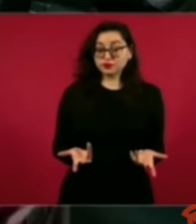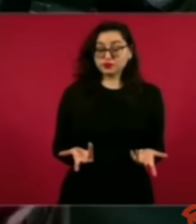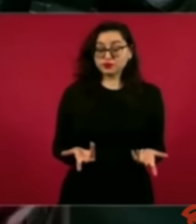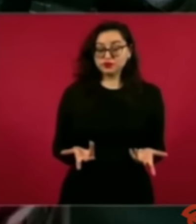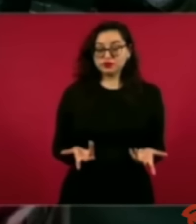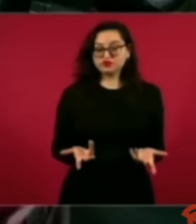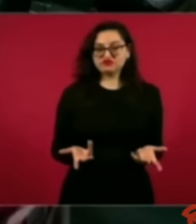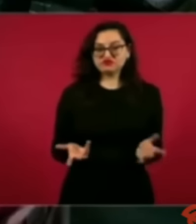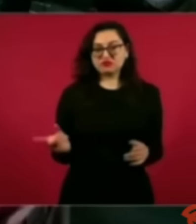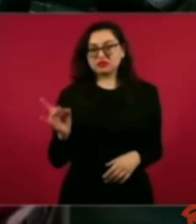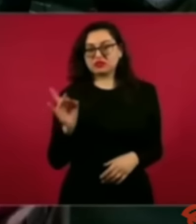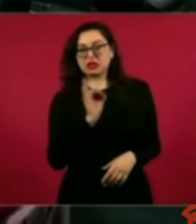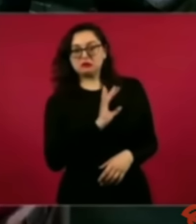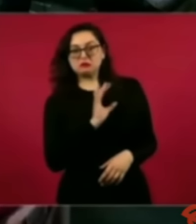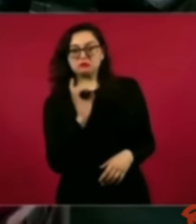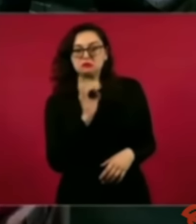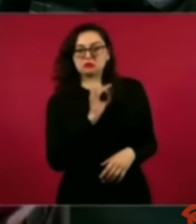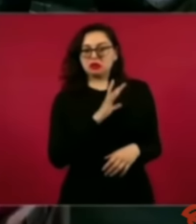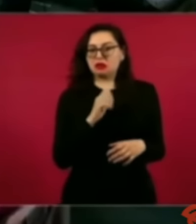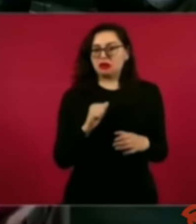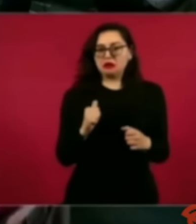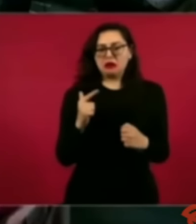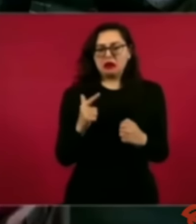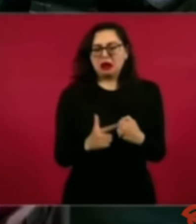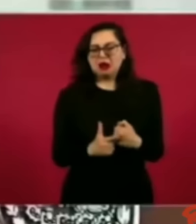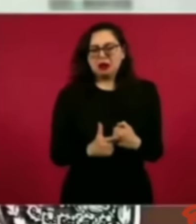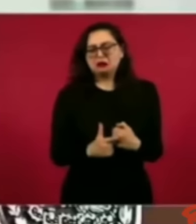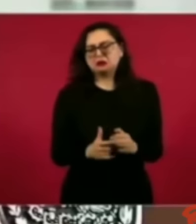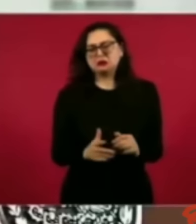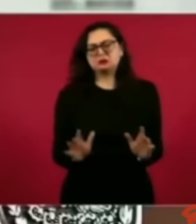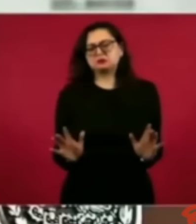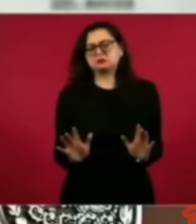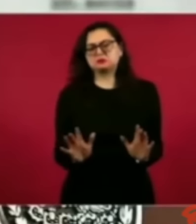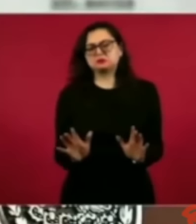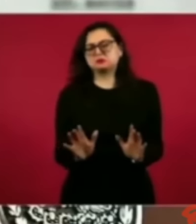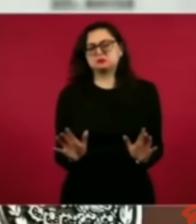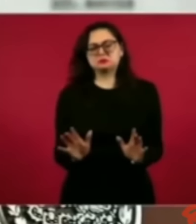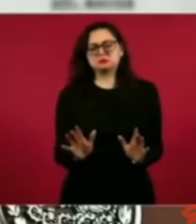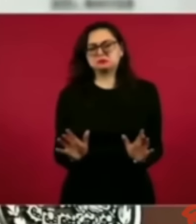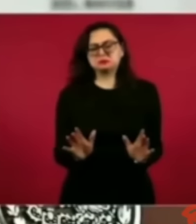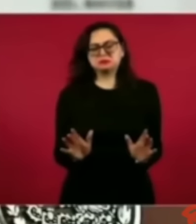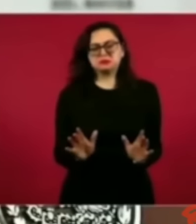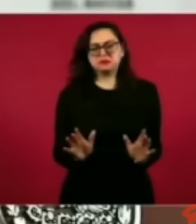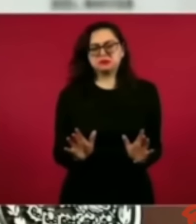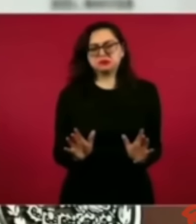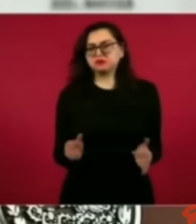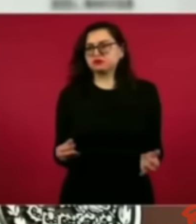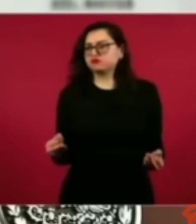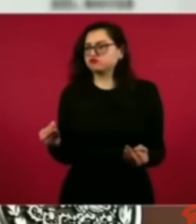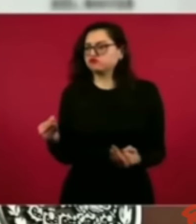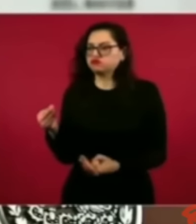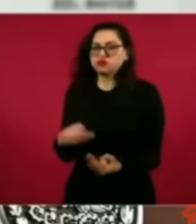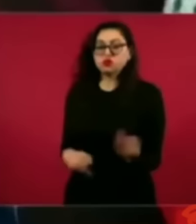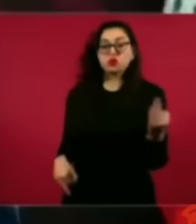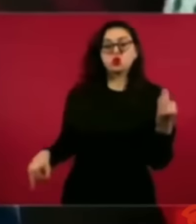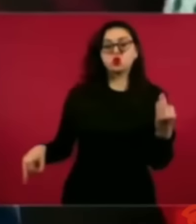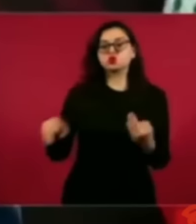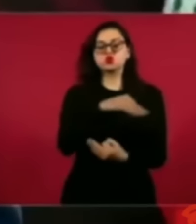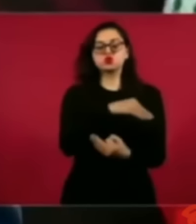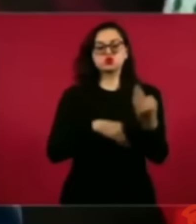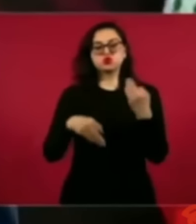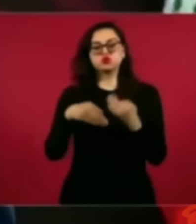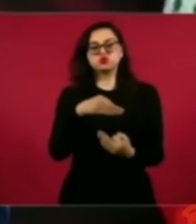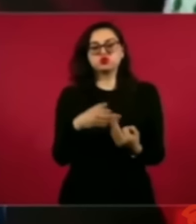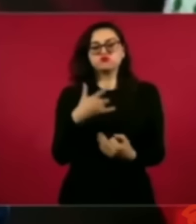no hay nada que temer. Y todos tenemos que luchar para seguir